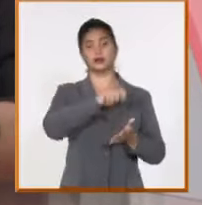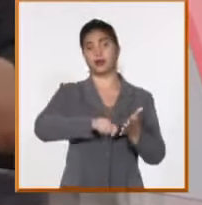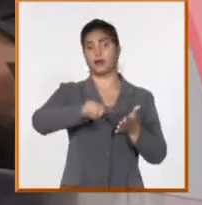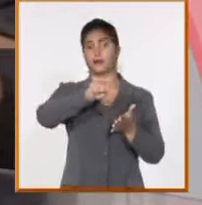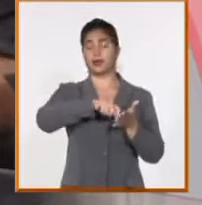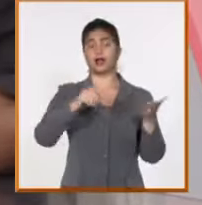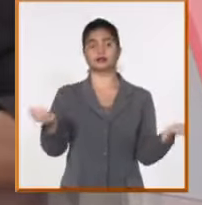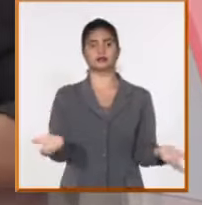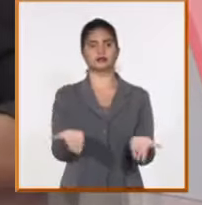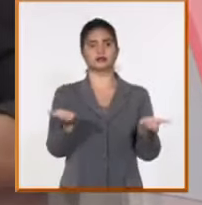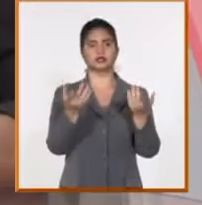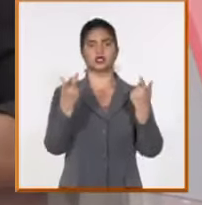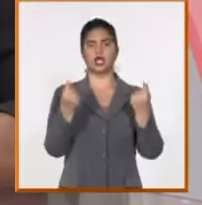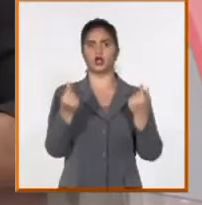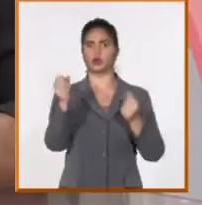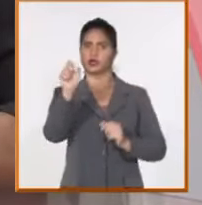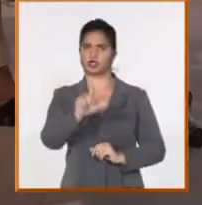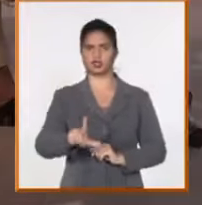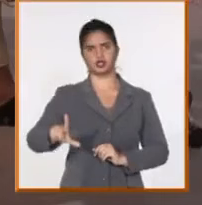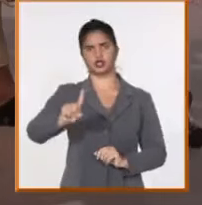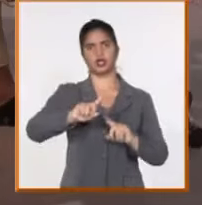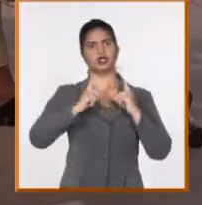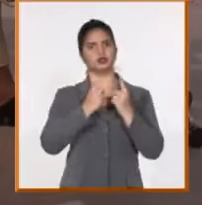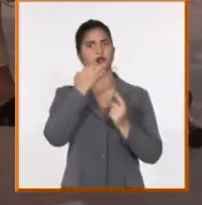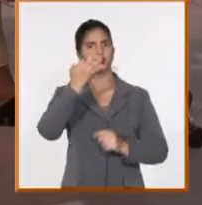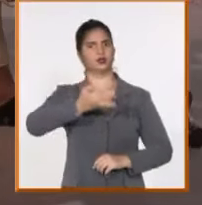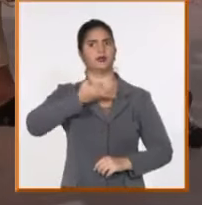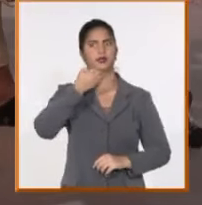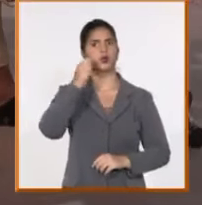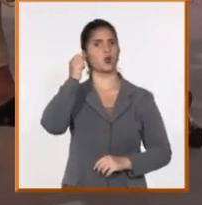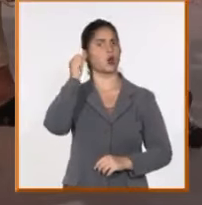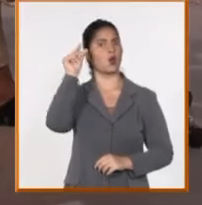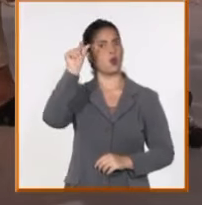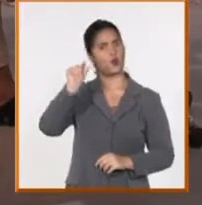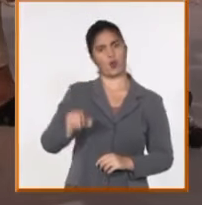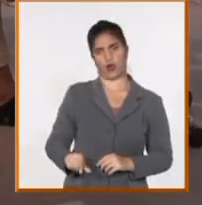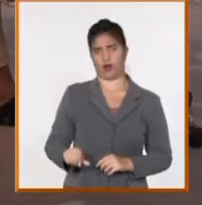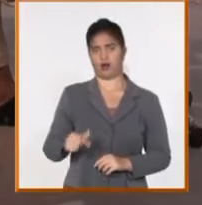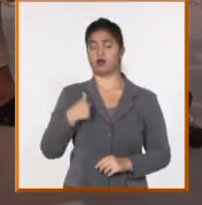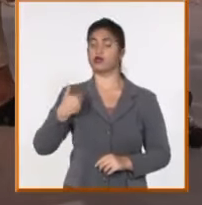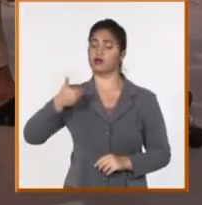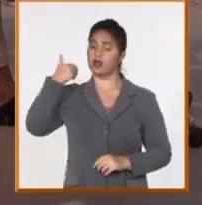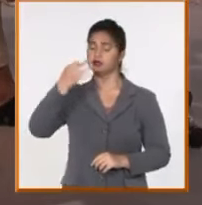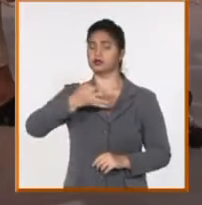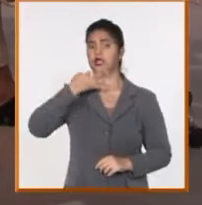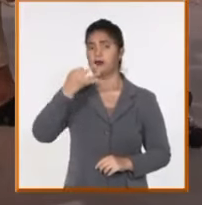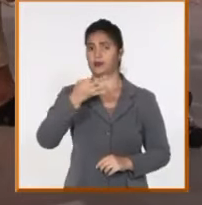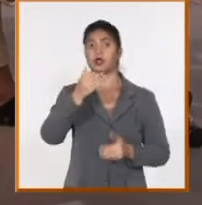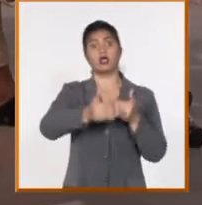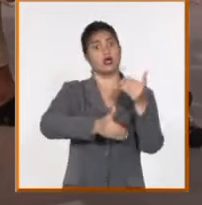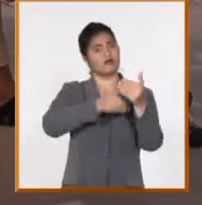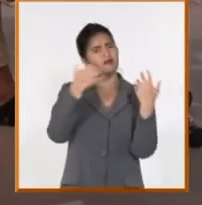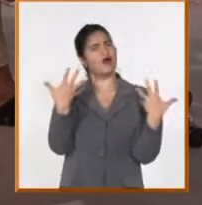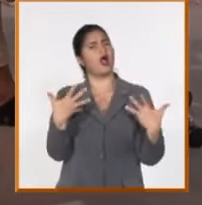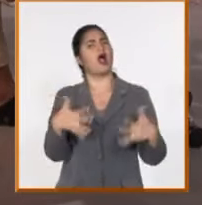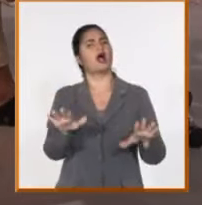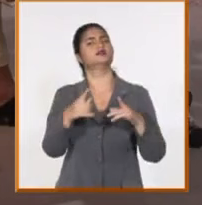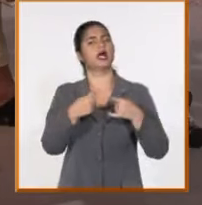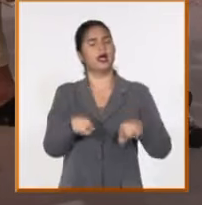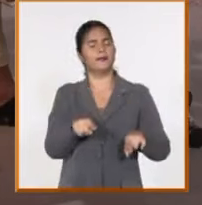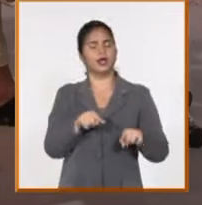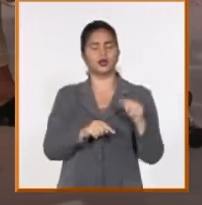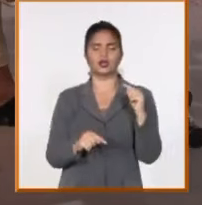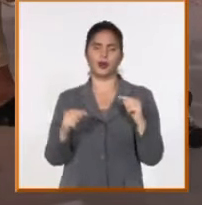económico social con todo lo que explicó solang y los que expliqué Yo anteriormente nos falta mucho por hacer pero también lo tenemos como